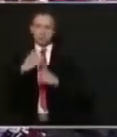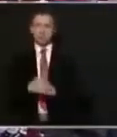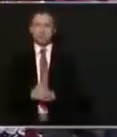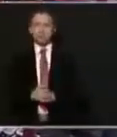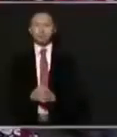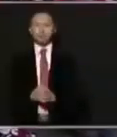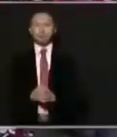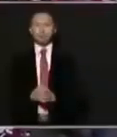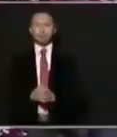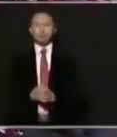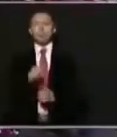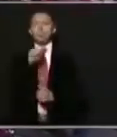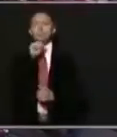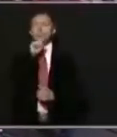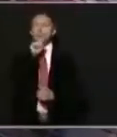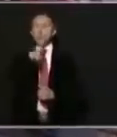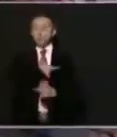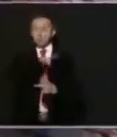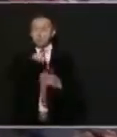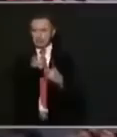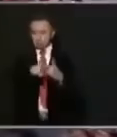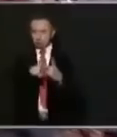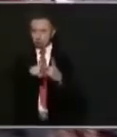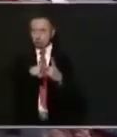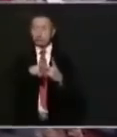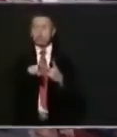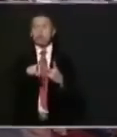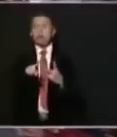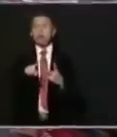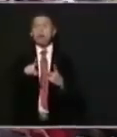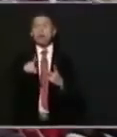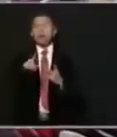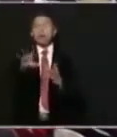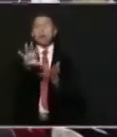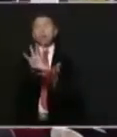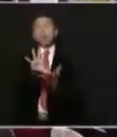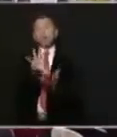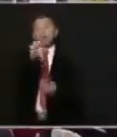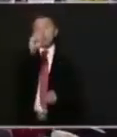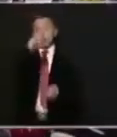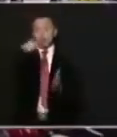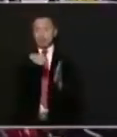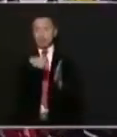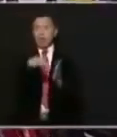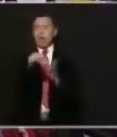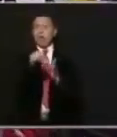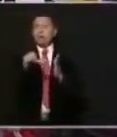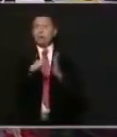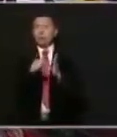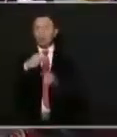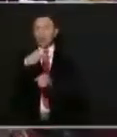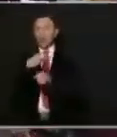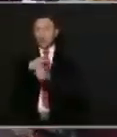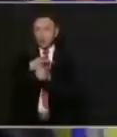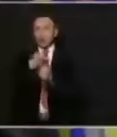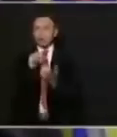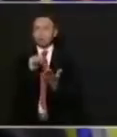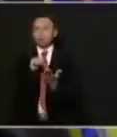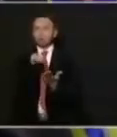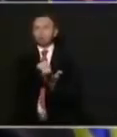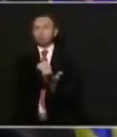Se establecerá en el artículo 3 de la Constitución el